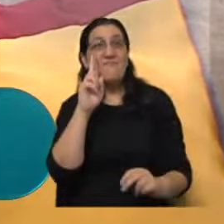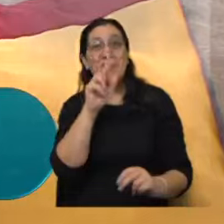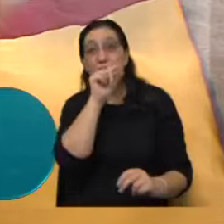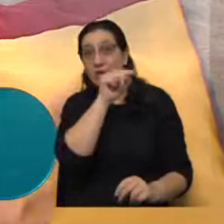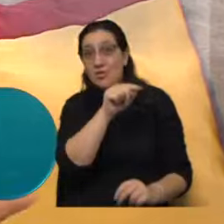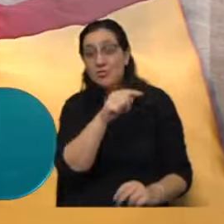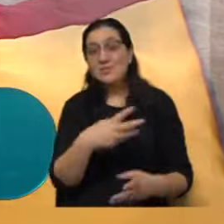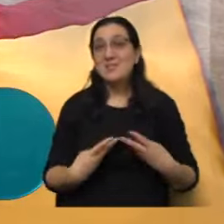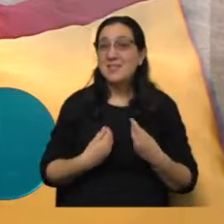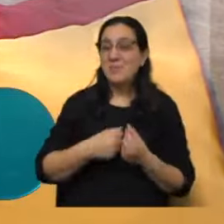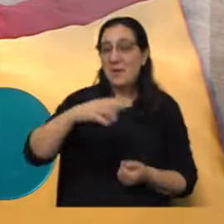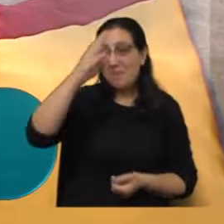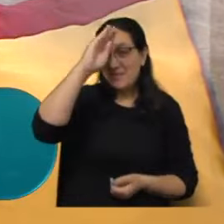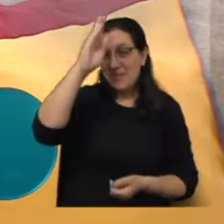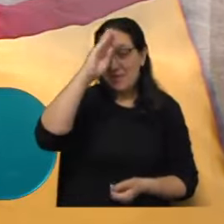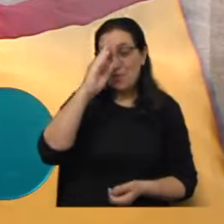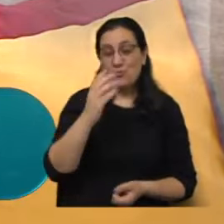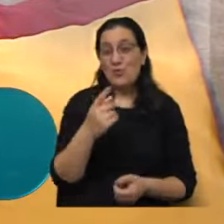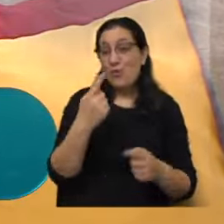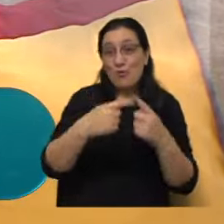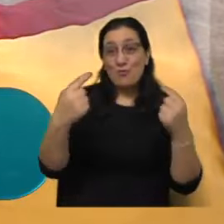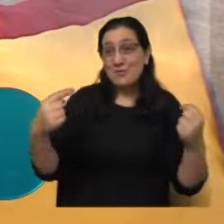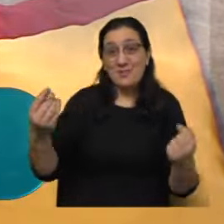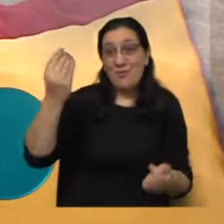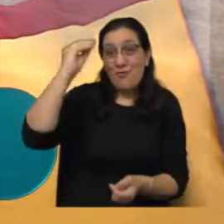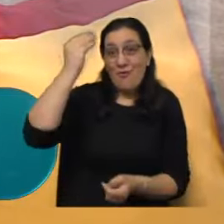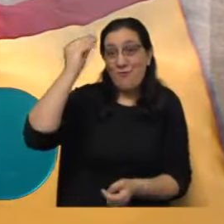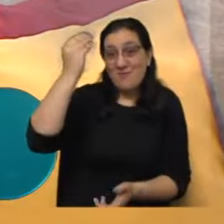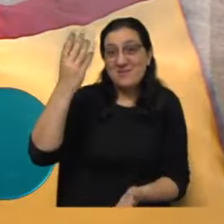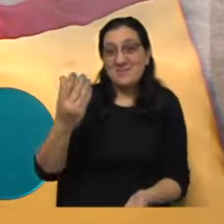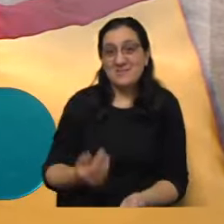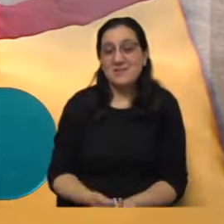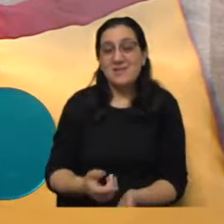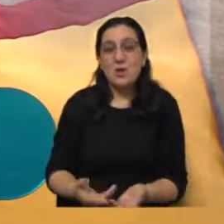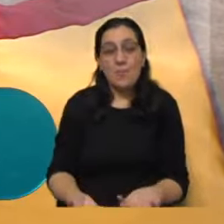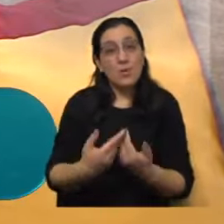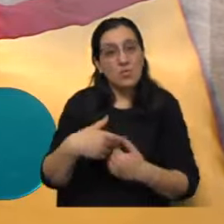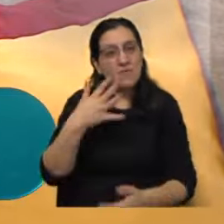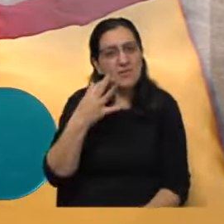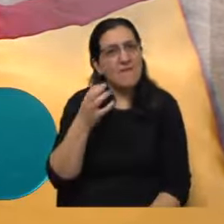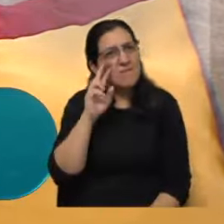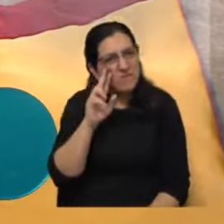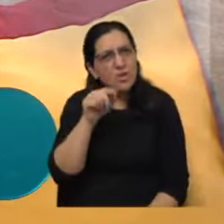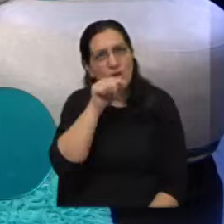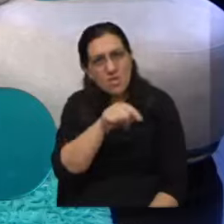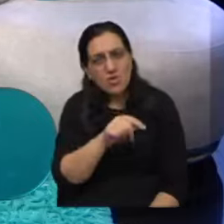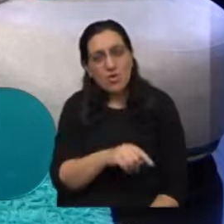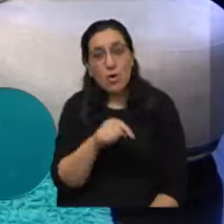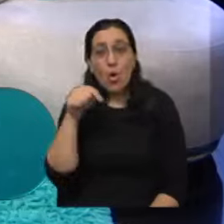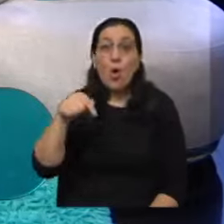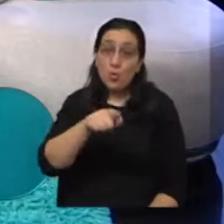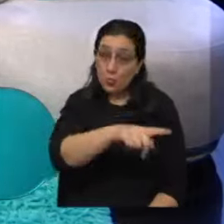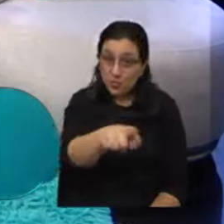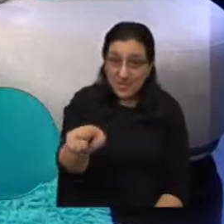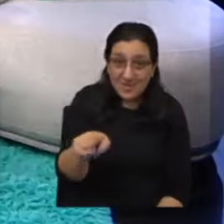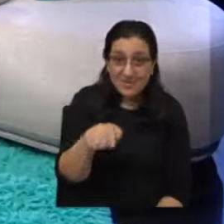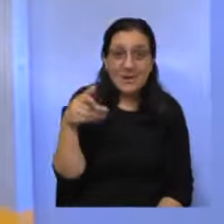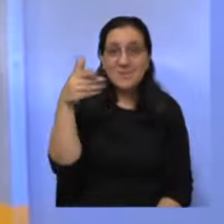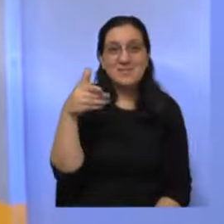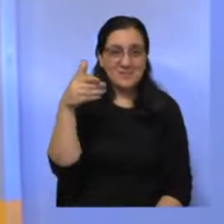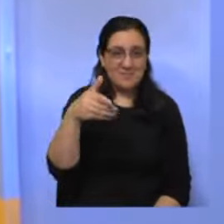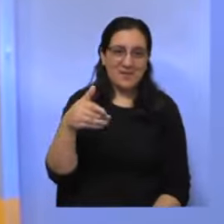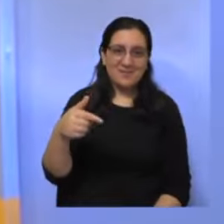nos renovamos con esta generación de cristal, que nos trae un montón de cosas y nos pregunta de verdad, ¿vieron esto? Hoy van a participar ustedes. Y yo, bueno. Sí, ya estoy